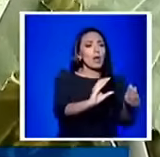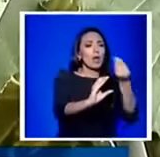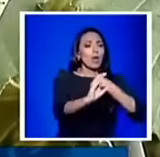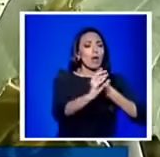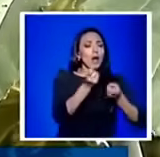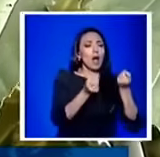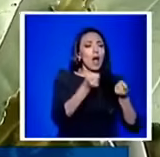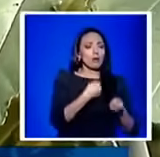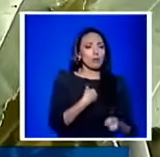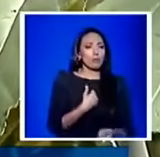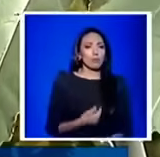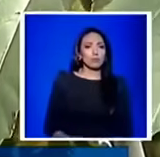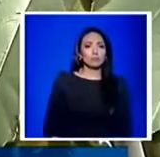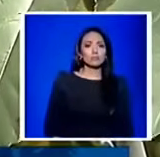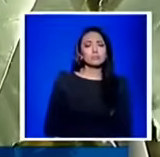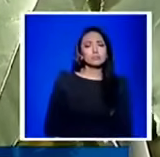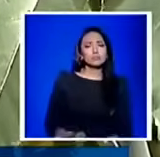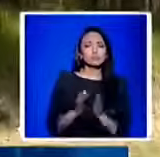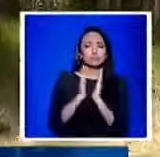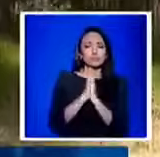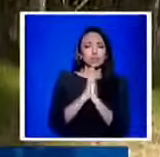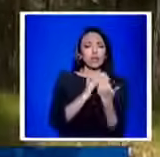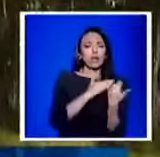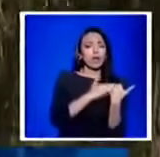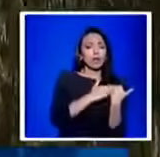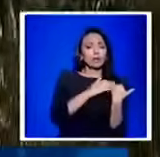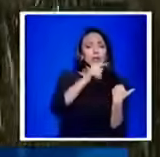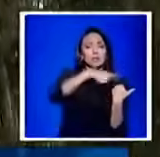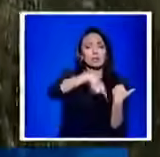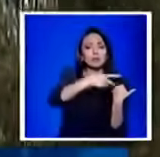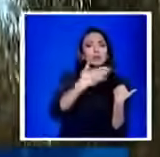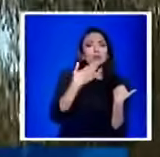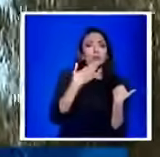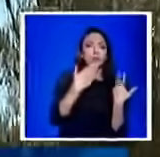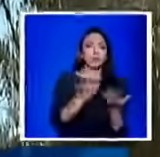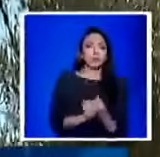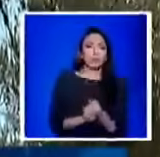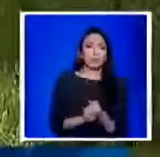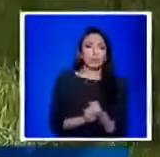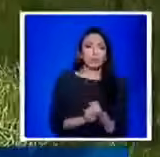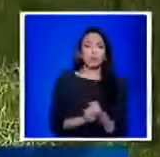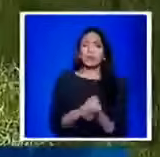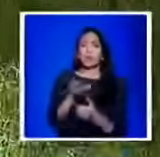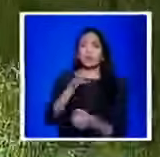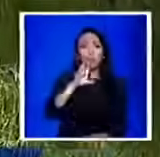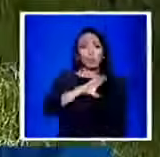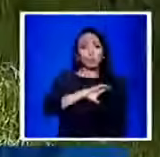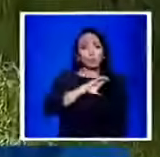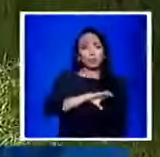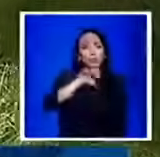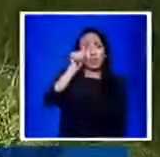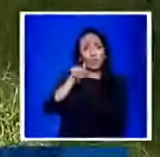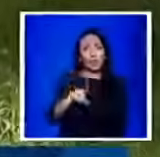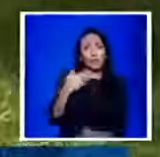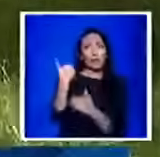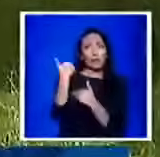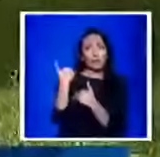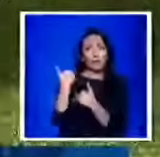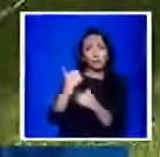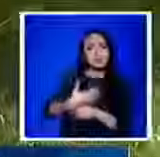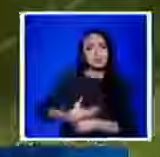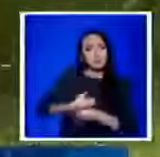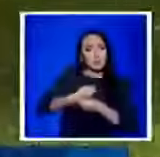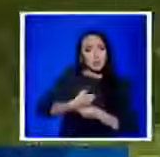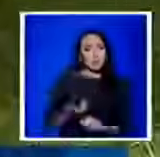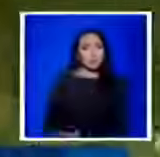víctima pide que se garantice la seguridad en el espacio recreativo. El municipio de Quito nos garantice la seguridad a los